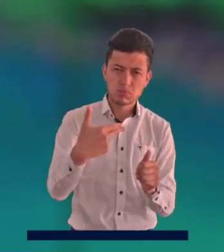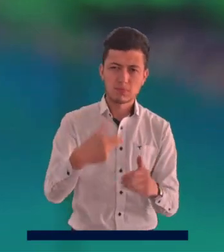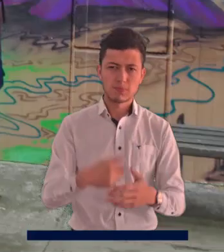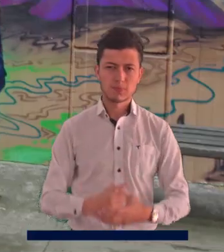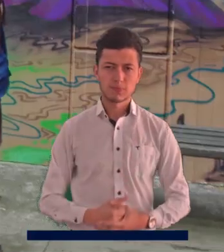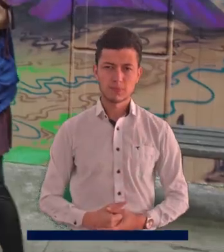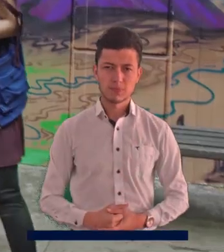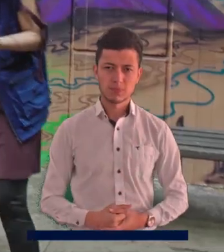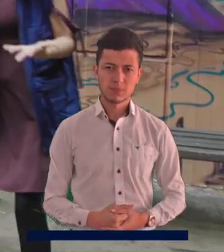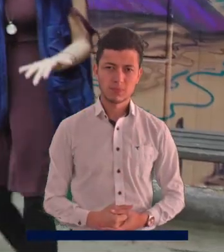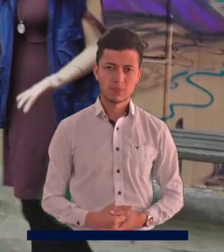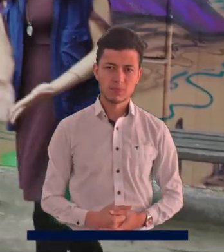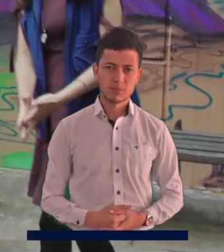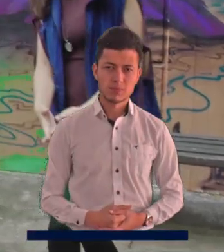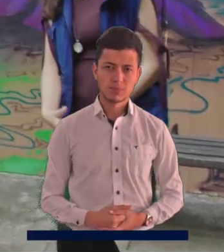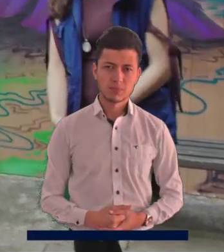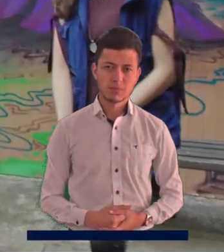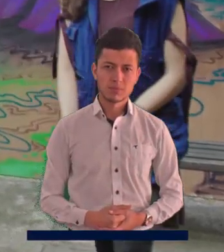memoria histórica.